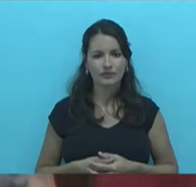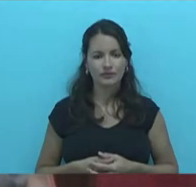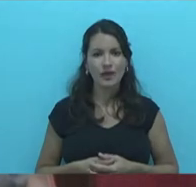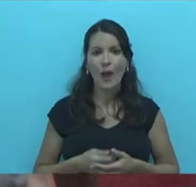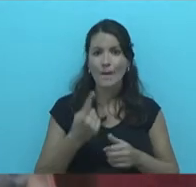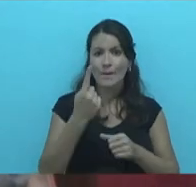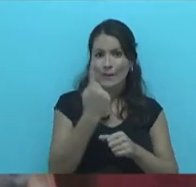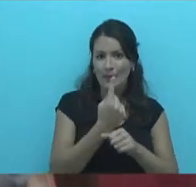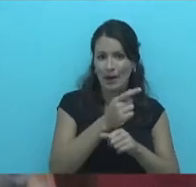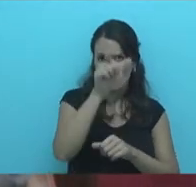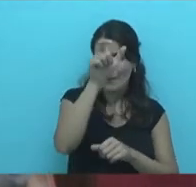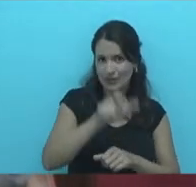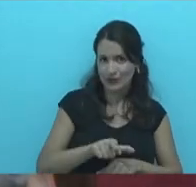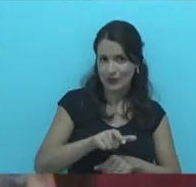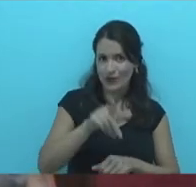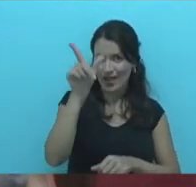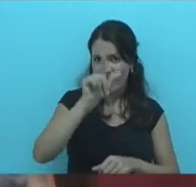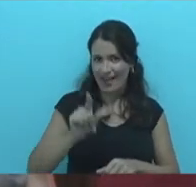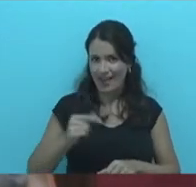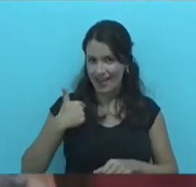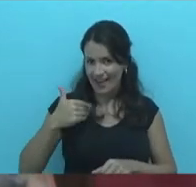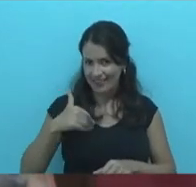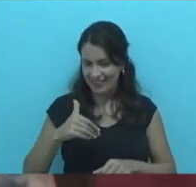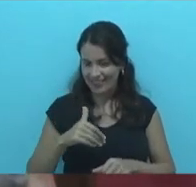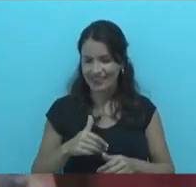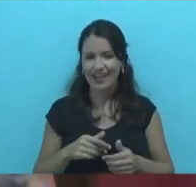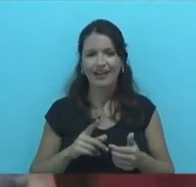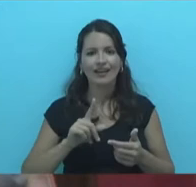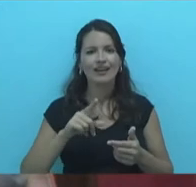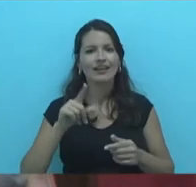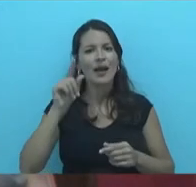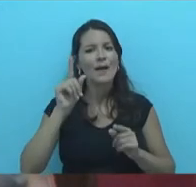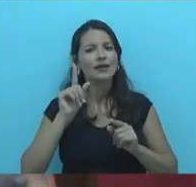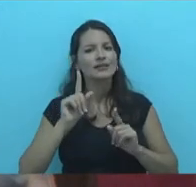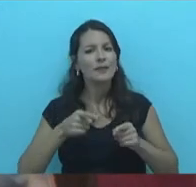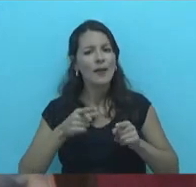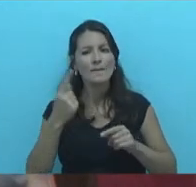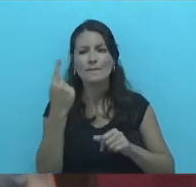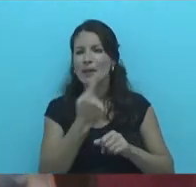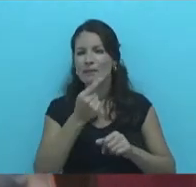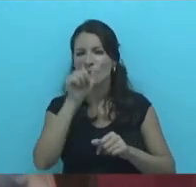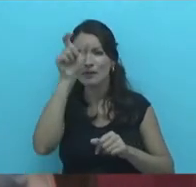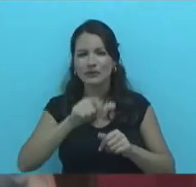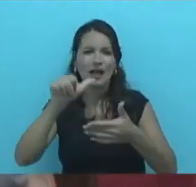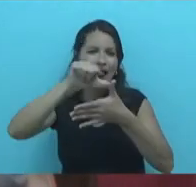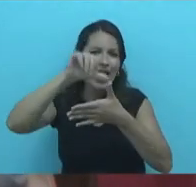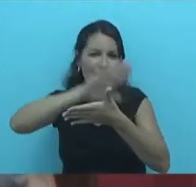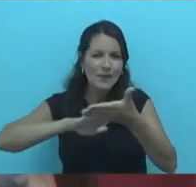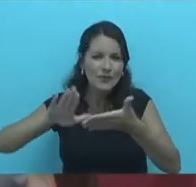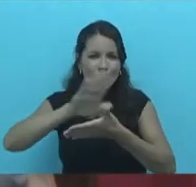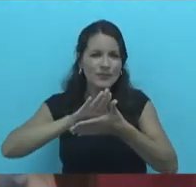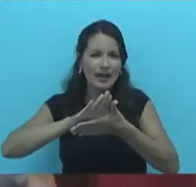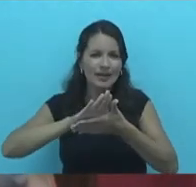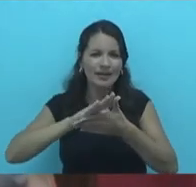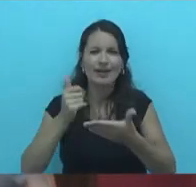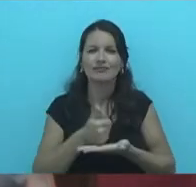argentino que tiene varios premios Nobel, sino también el primer premio Nobel a nivel latinoamericano